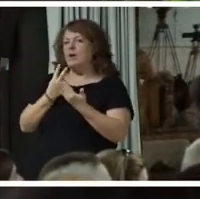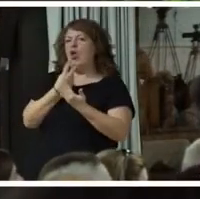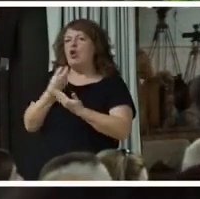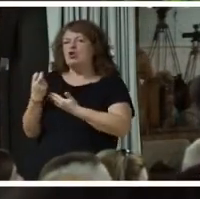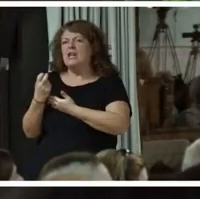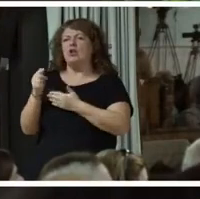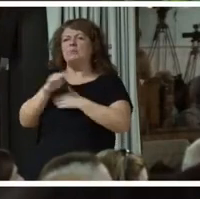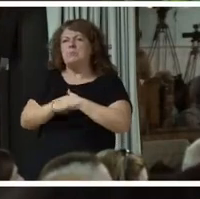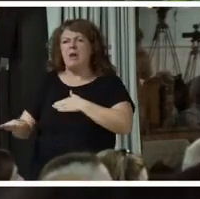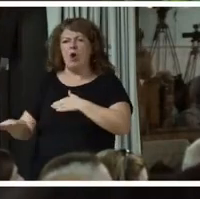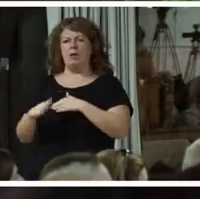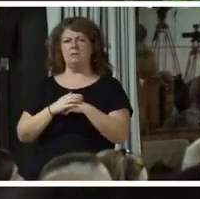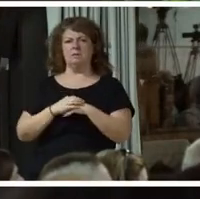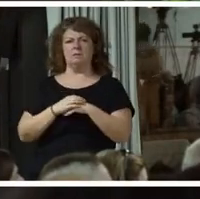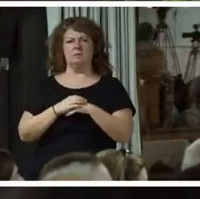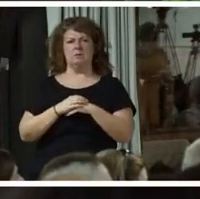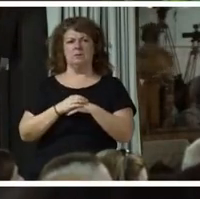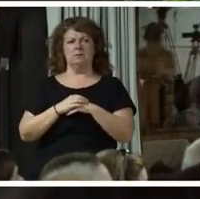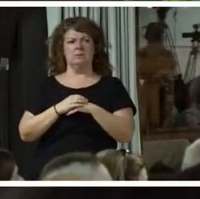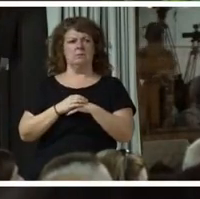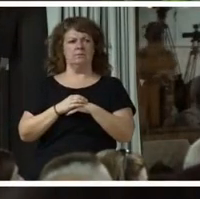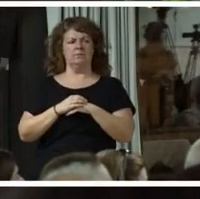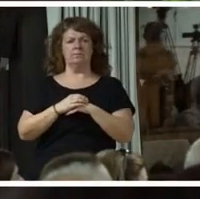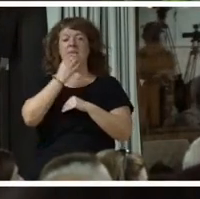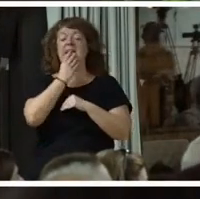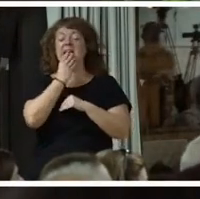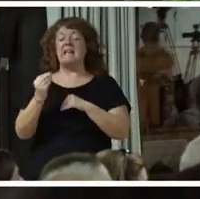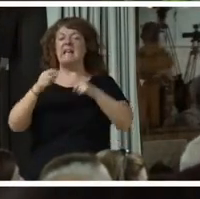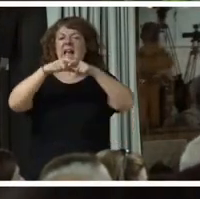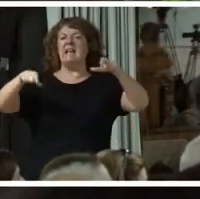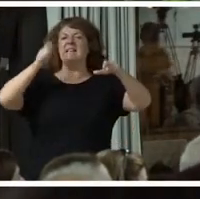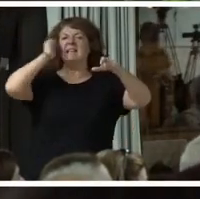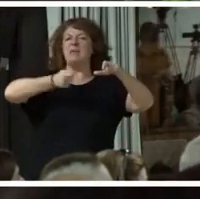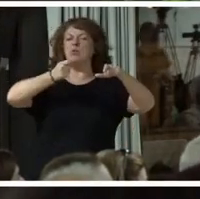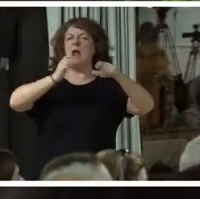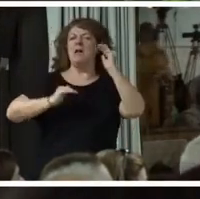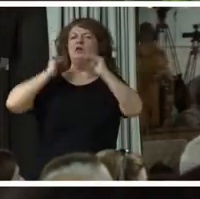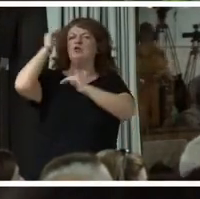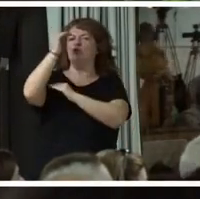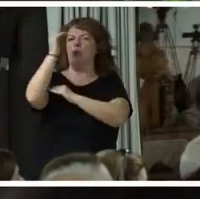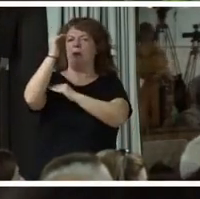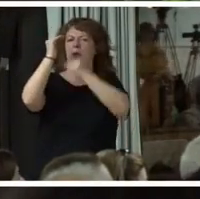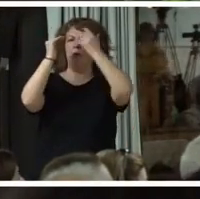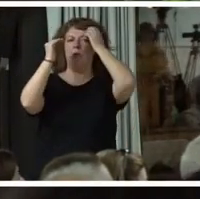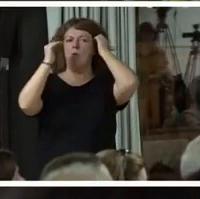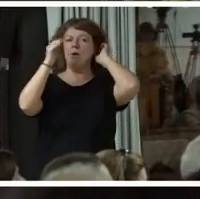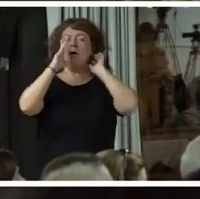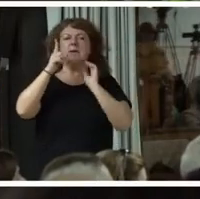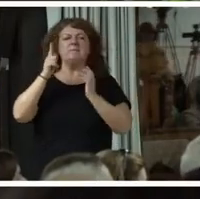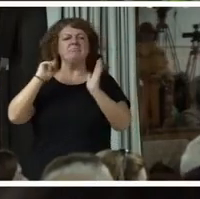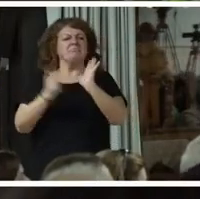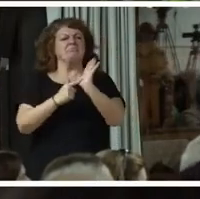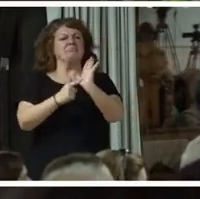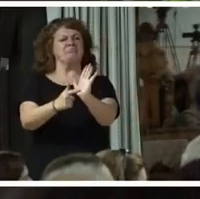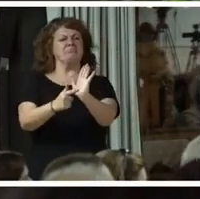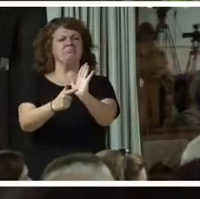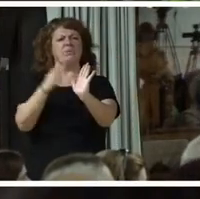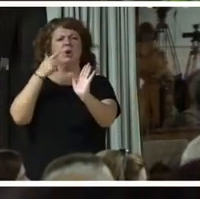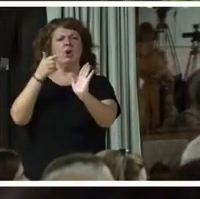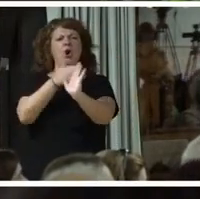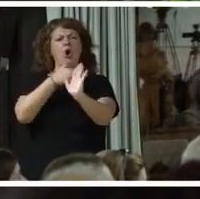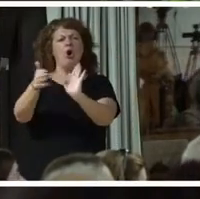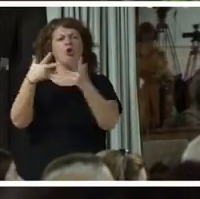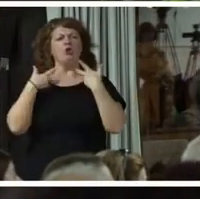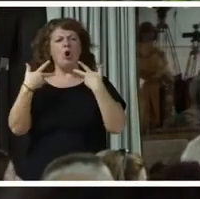decir Israel eh A través del tribunal supremo israelí legitimó el uso de la tortura como medio de obtención